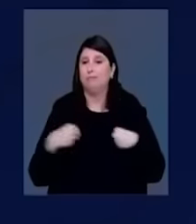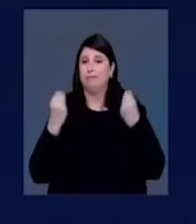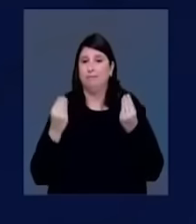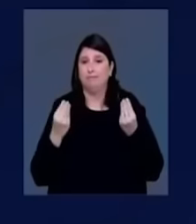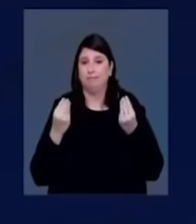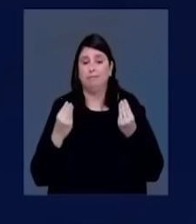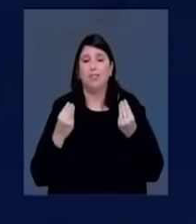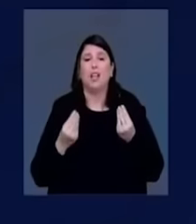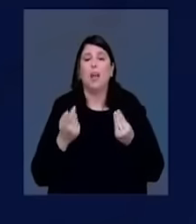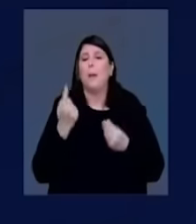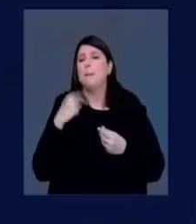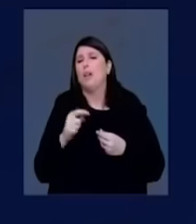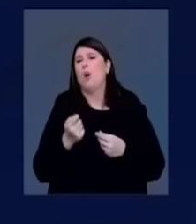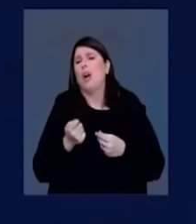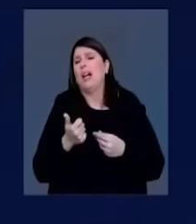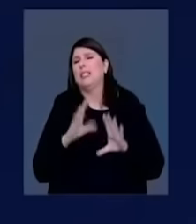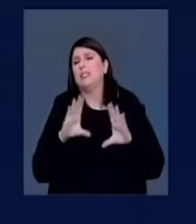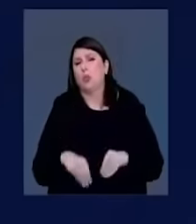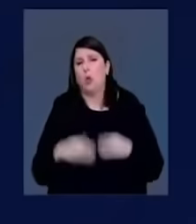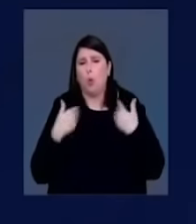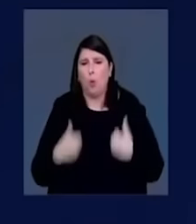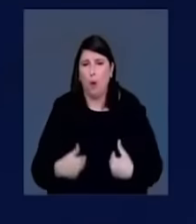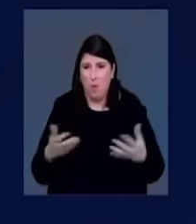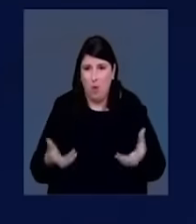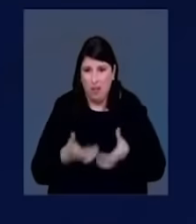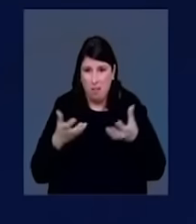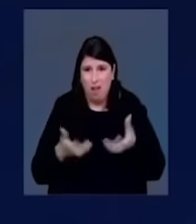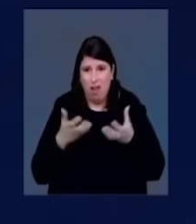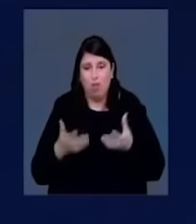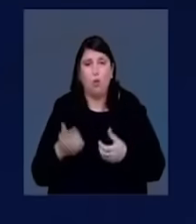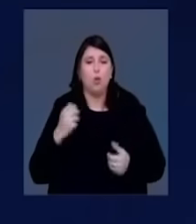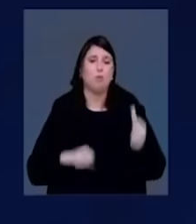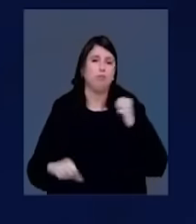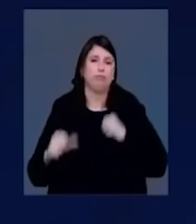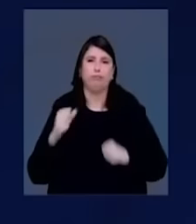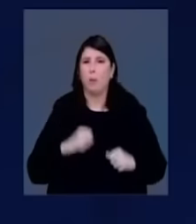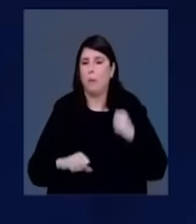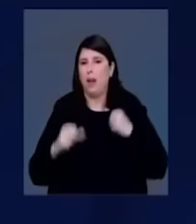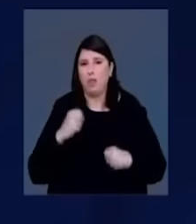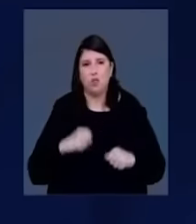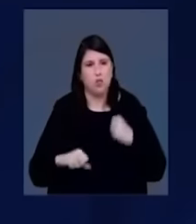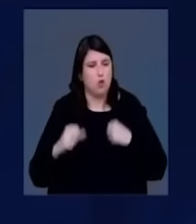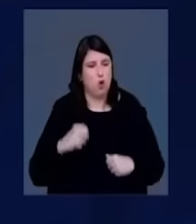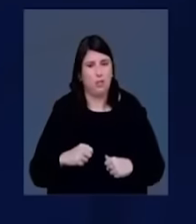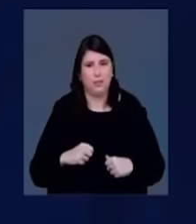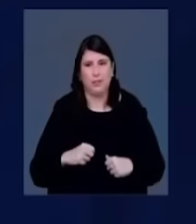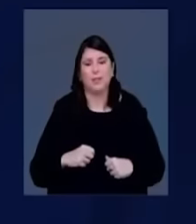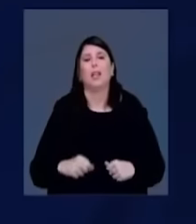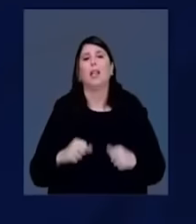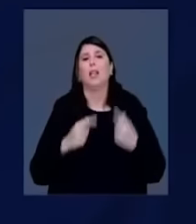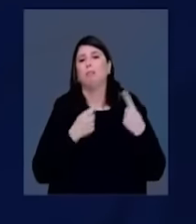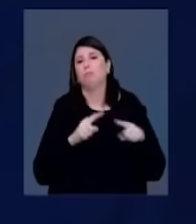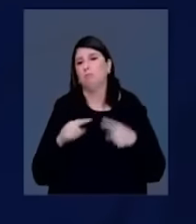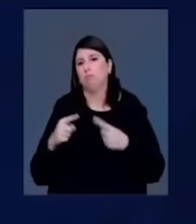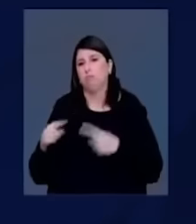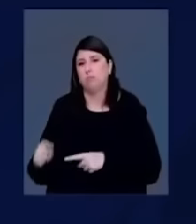todo su cuerpo quemado, lo que requirió varias cirugías, una de ellas inédita hasta ahora en el país, realizada por un